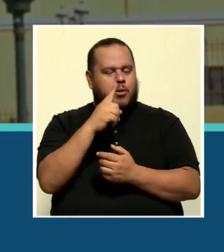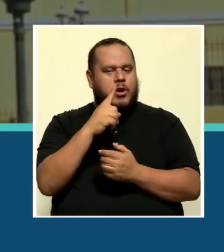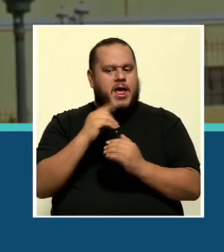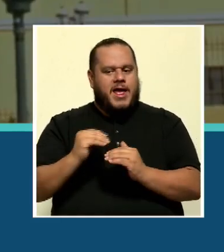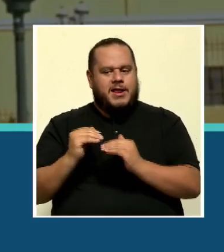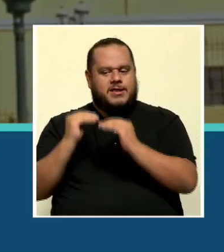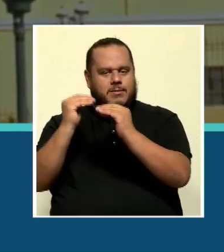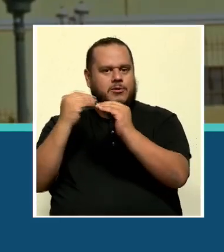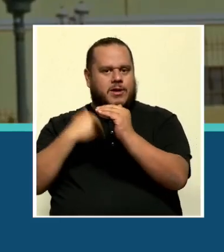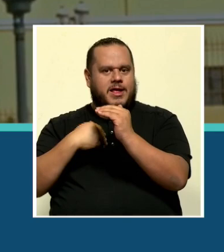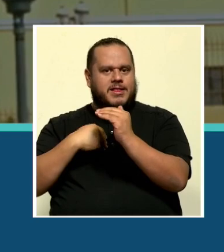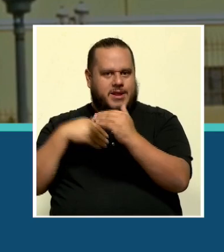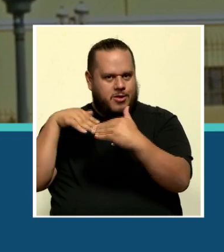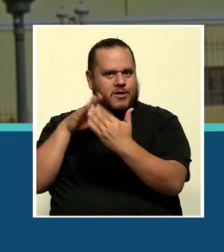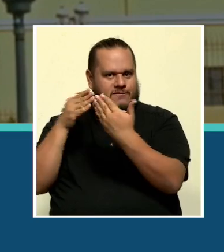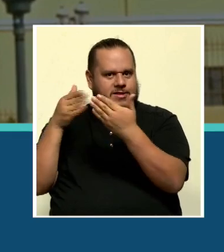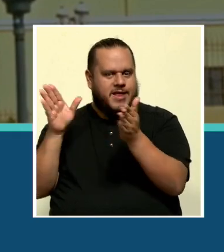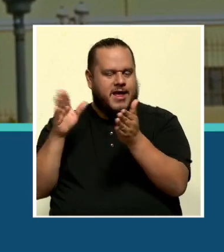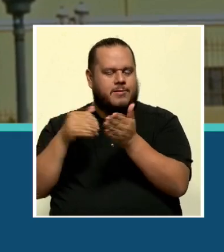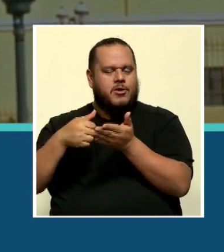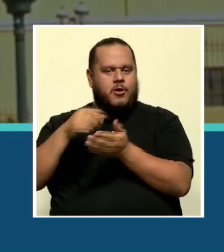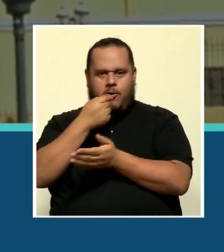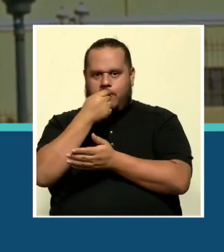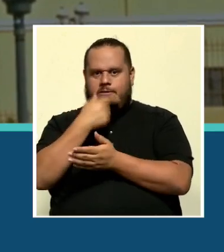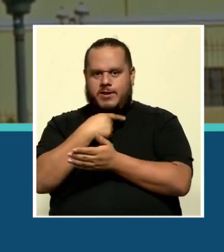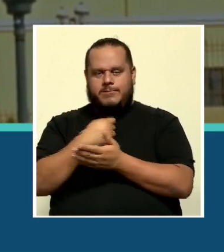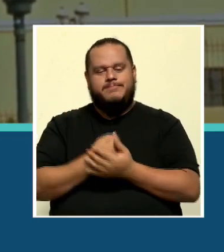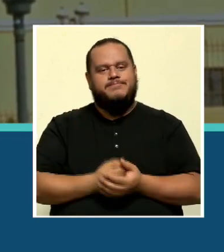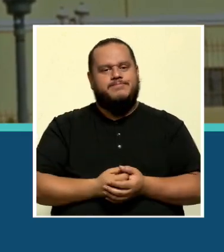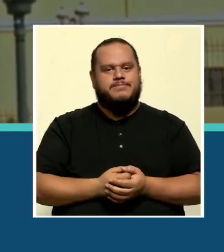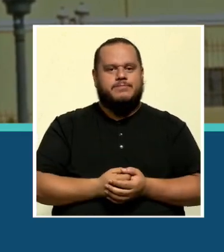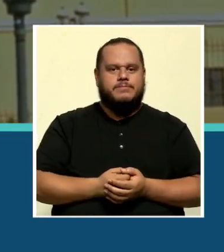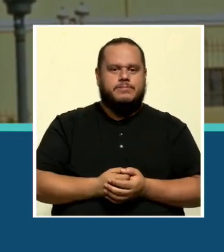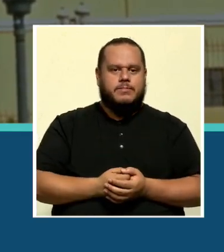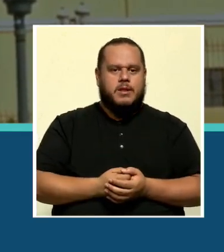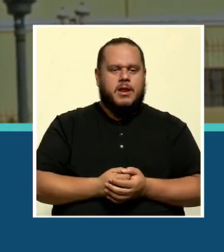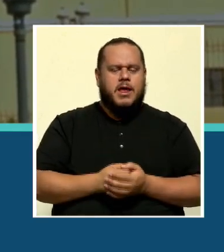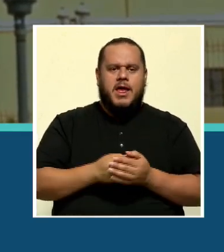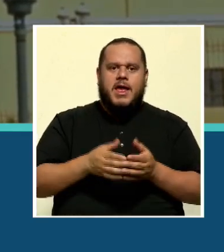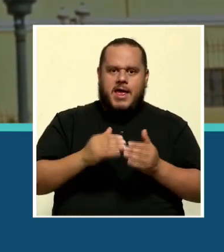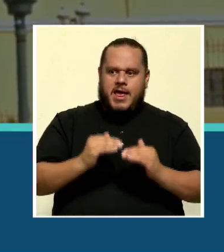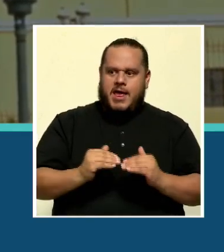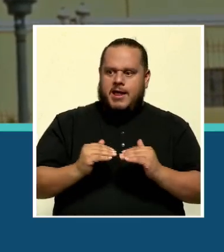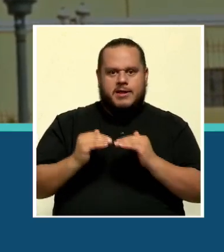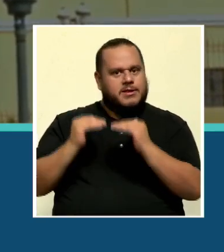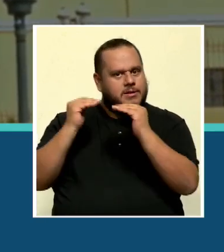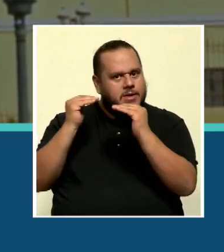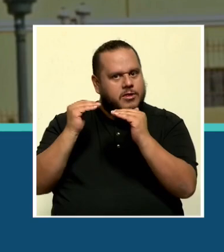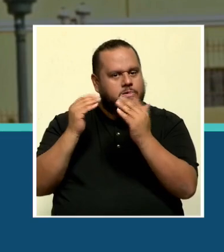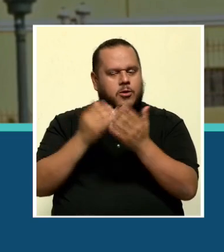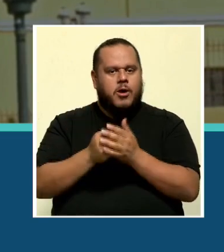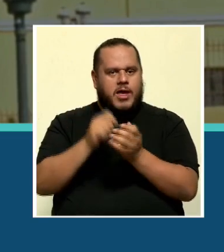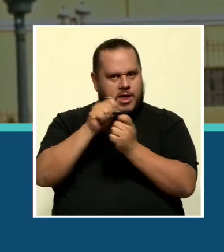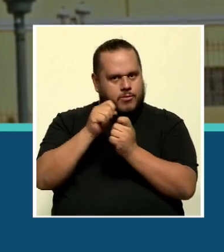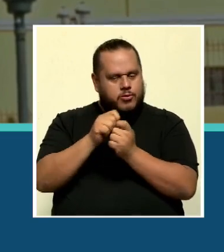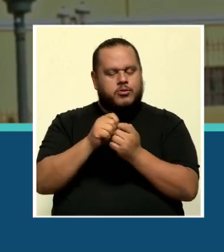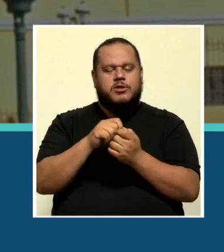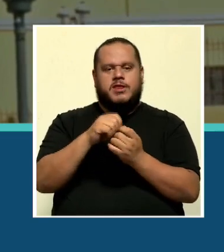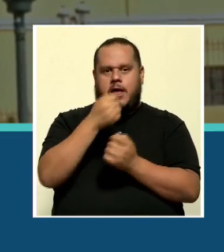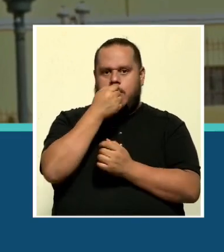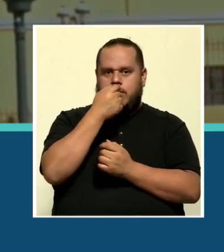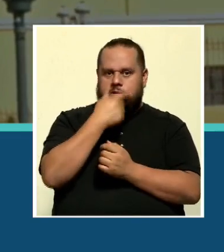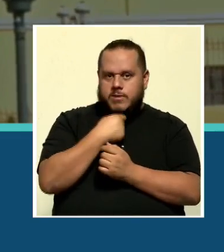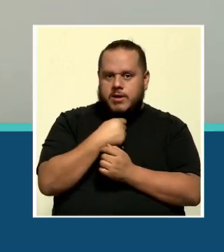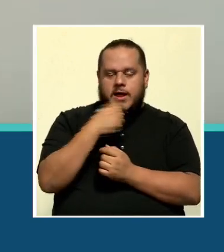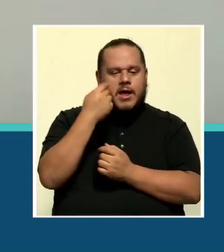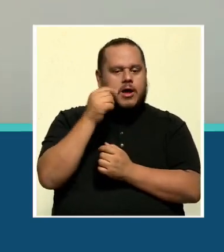que ha venido teniendo el candidato presidencial José María Villalta. Es el crecimiento de José María Villalta como una opción